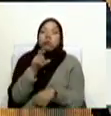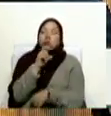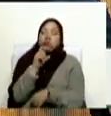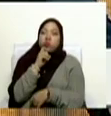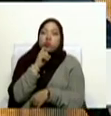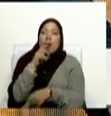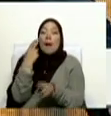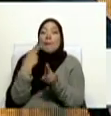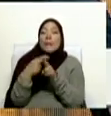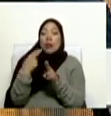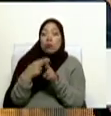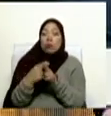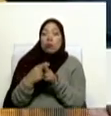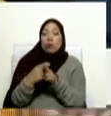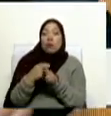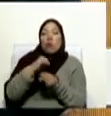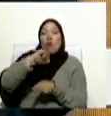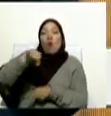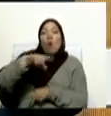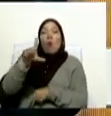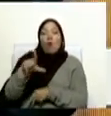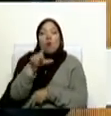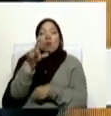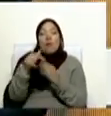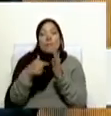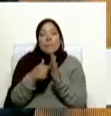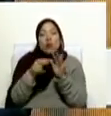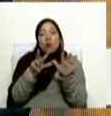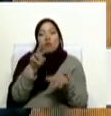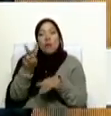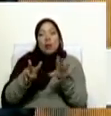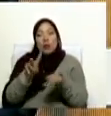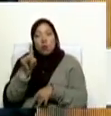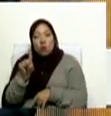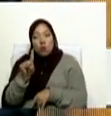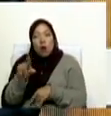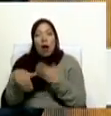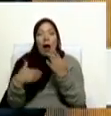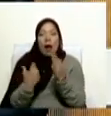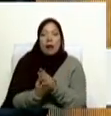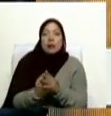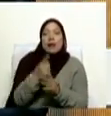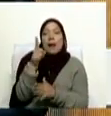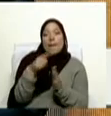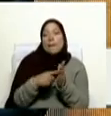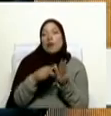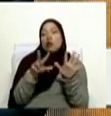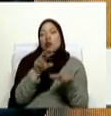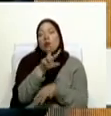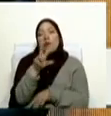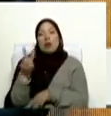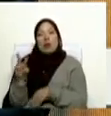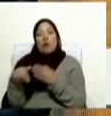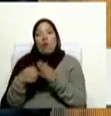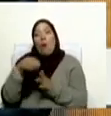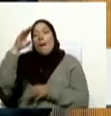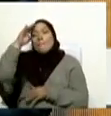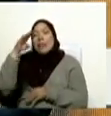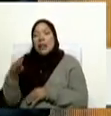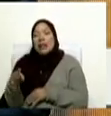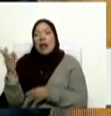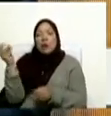menos peligrosos entre Julio de 1821 y Julio de 1823 la prioridad militar estaba más en